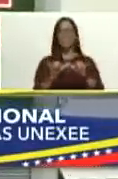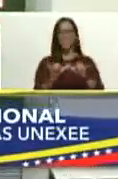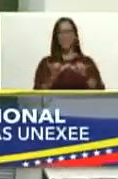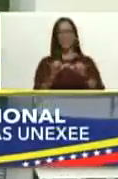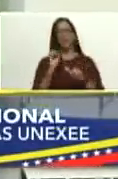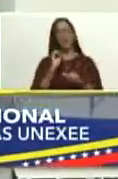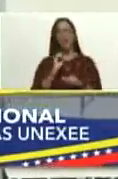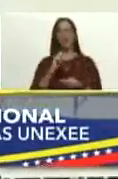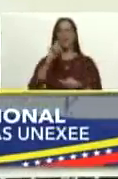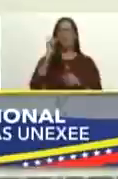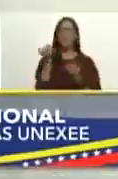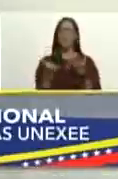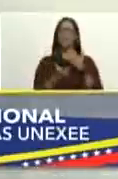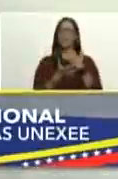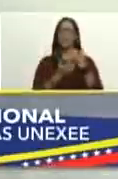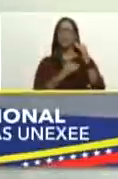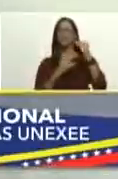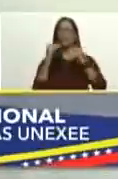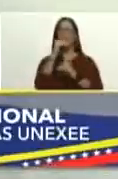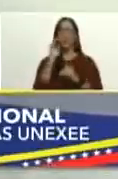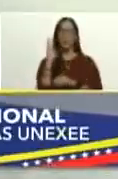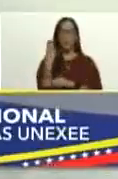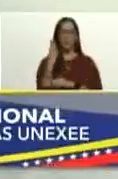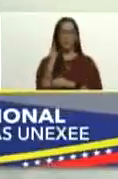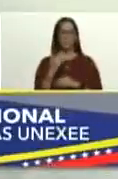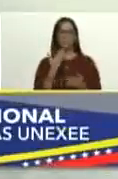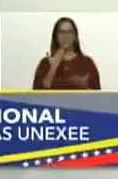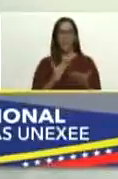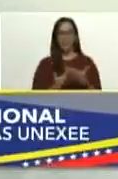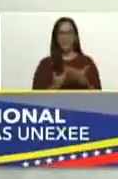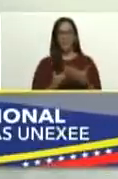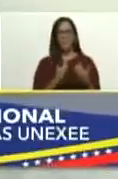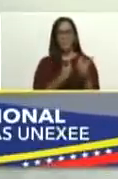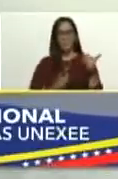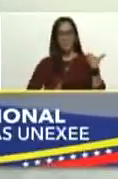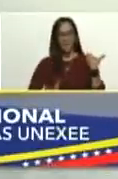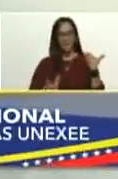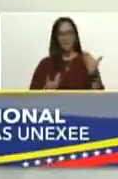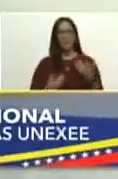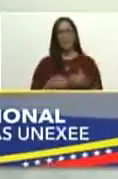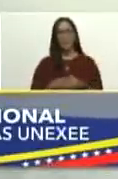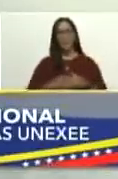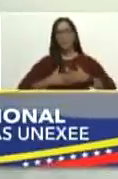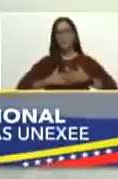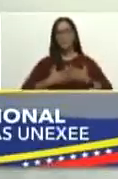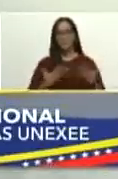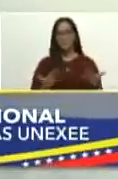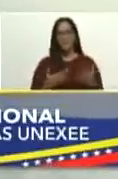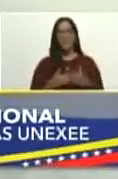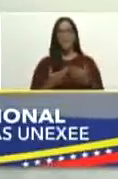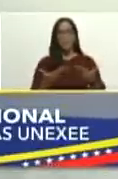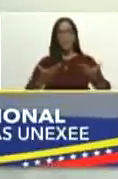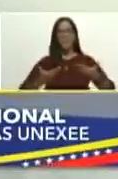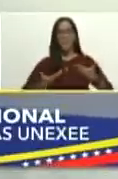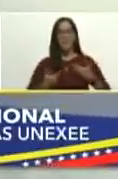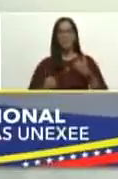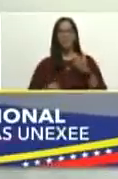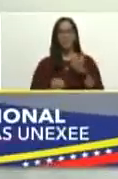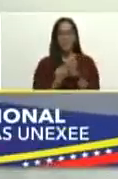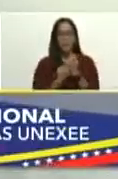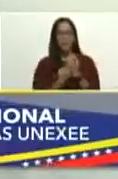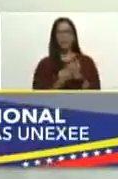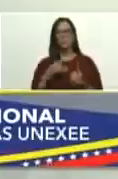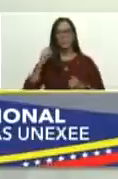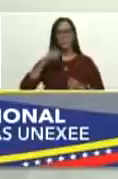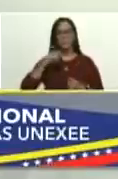TCU como bachilleres. Gracias, presidente, una vez más, por la oportunidad y por darnos ese apoyo tan